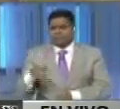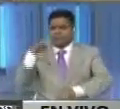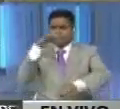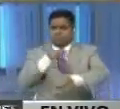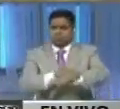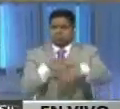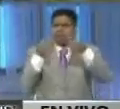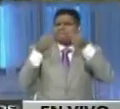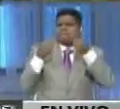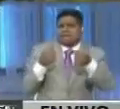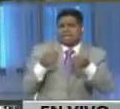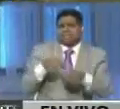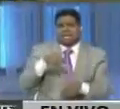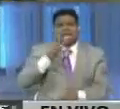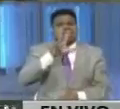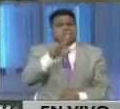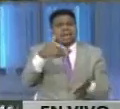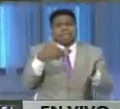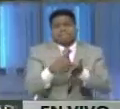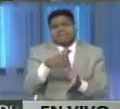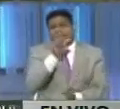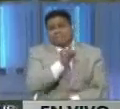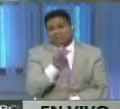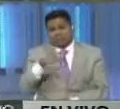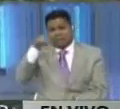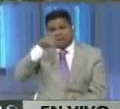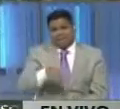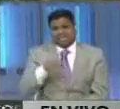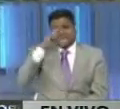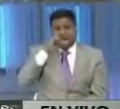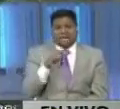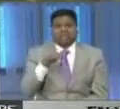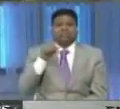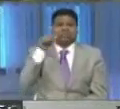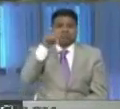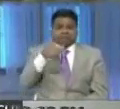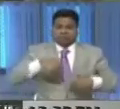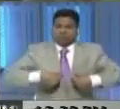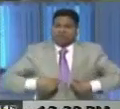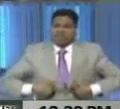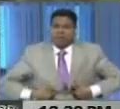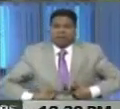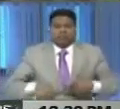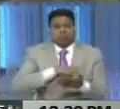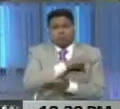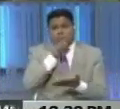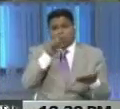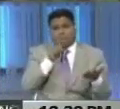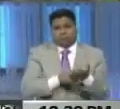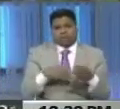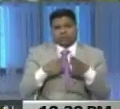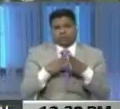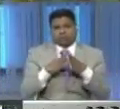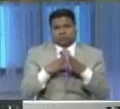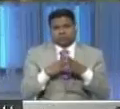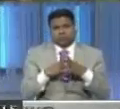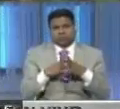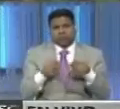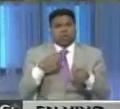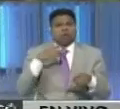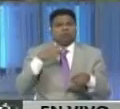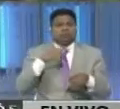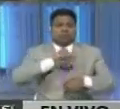este año hemos capturado más de 3,000 personas esteo es un esfuerzo constante del Comando estratégico operacional toda la